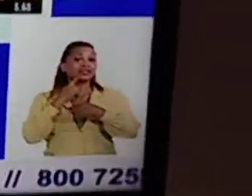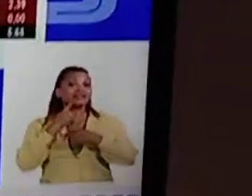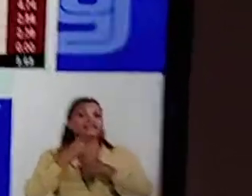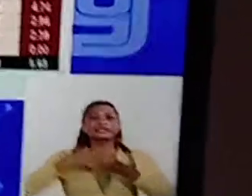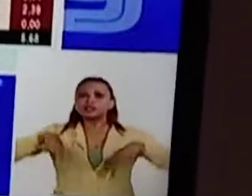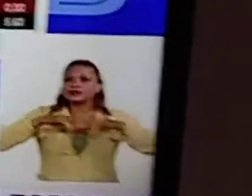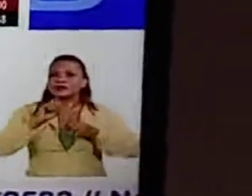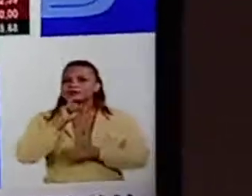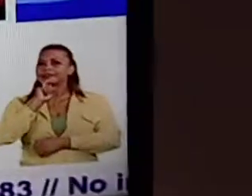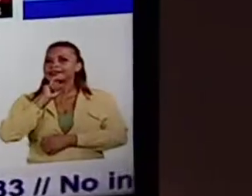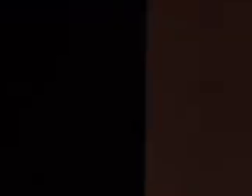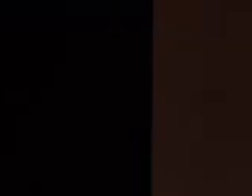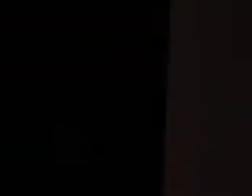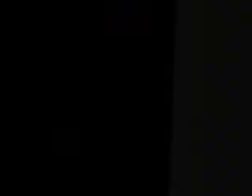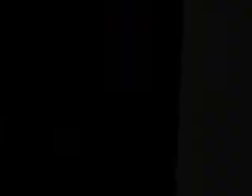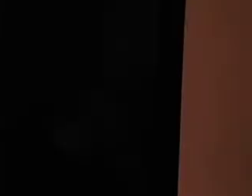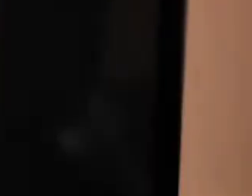está enfrentando